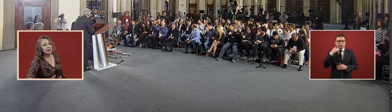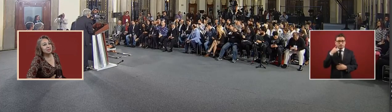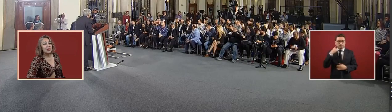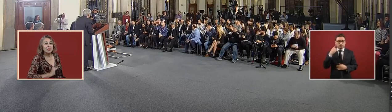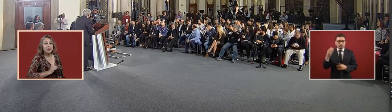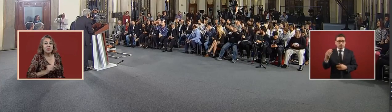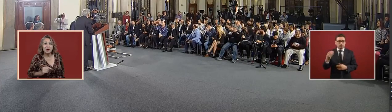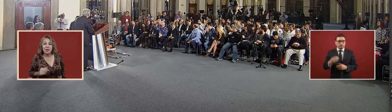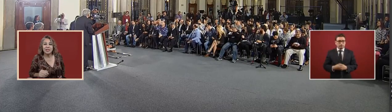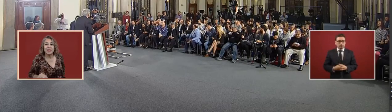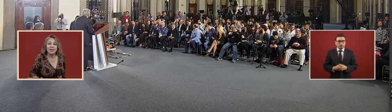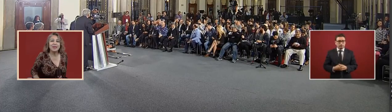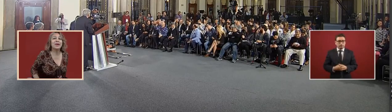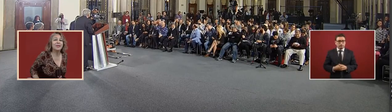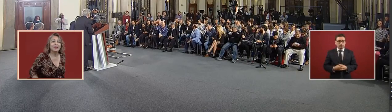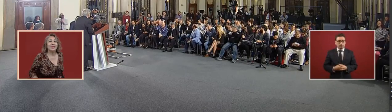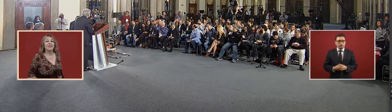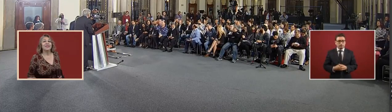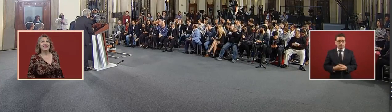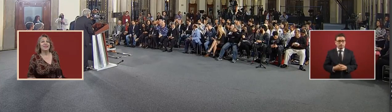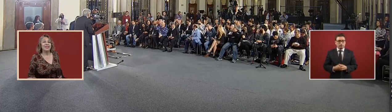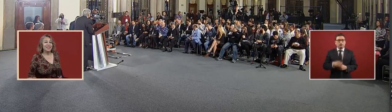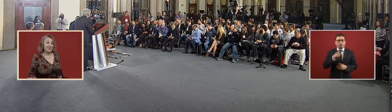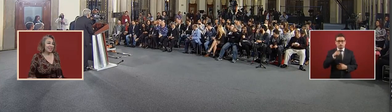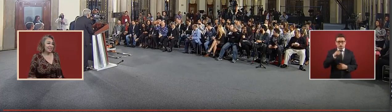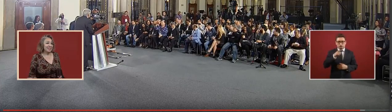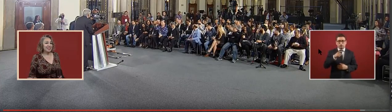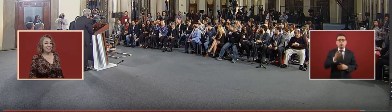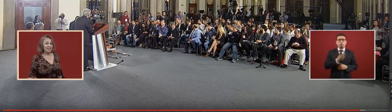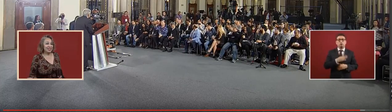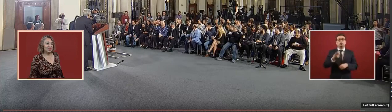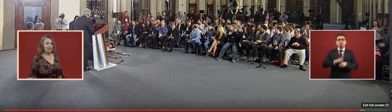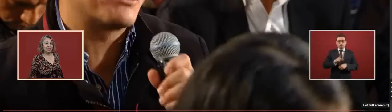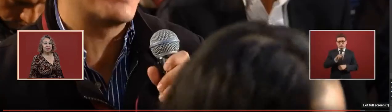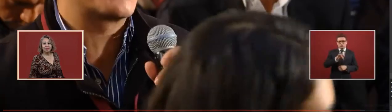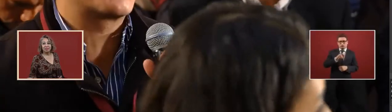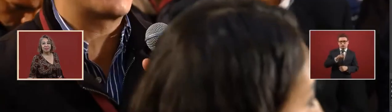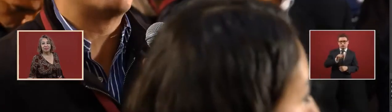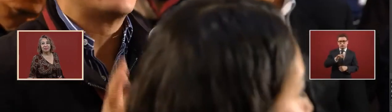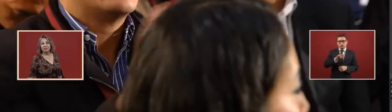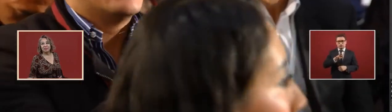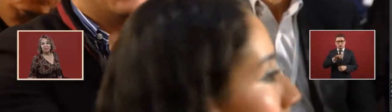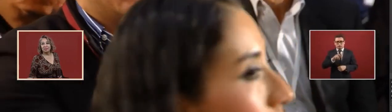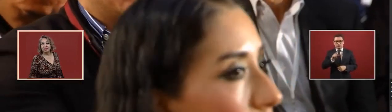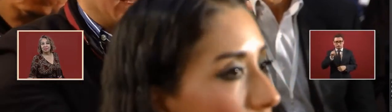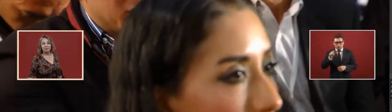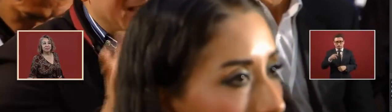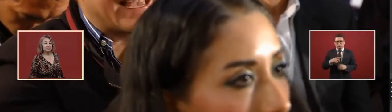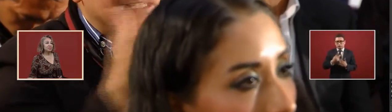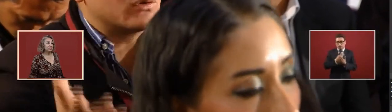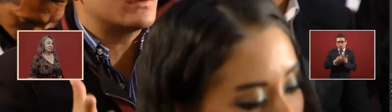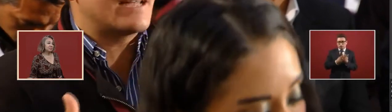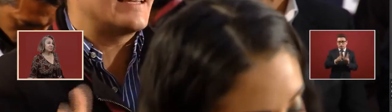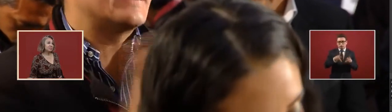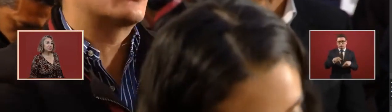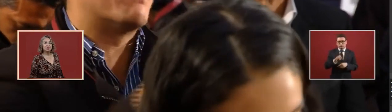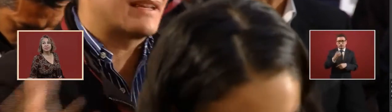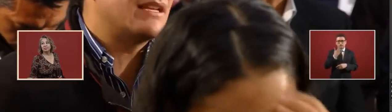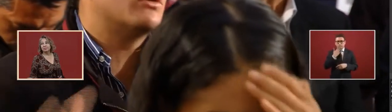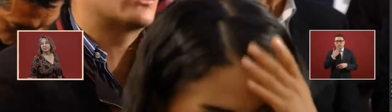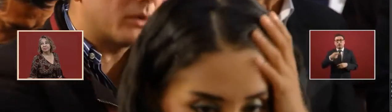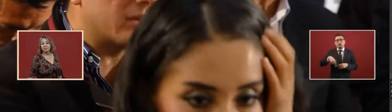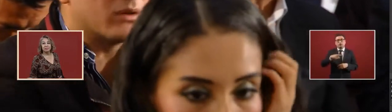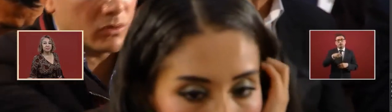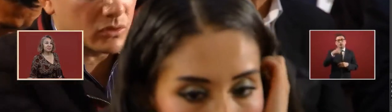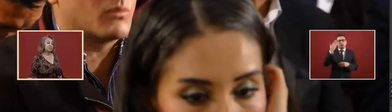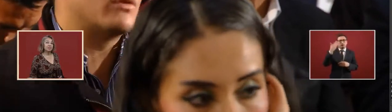I thought it was only one more question. Buenos días, soy Alberto Medina del Proyecto Puente Sonora. Diario usted hace un análisis